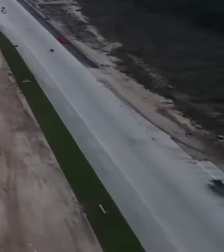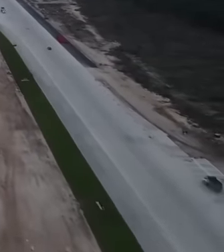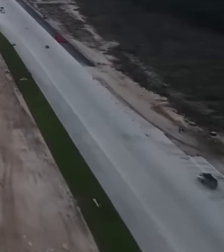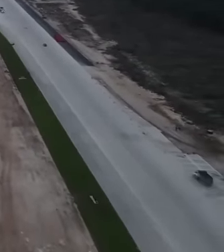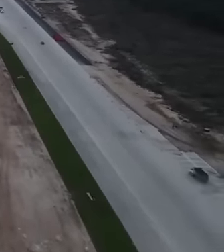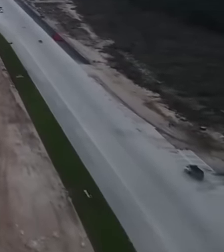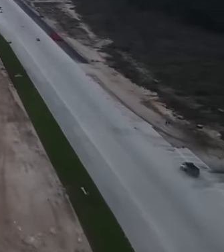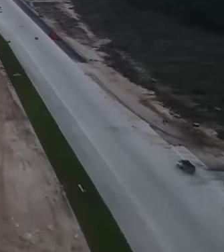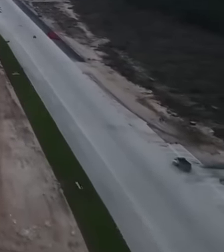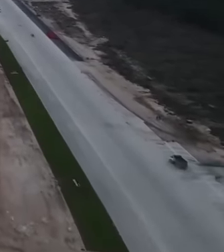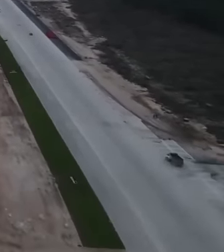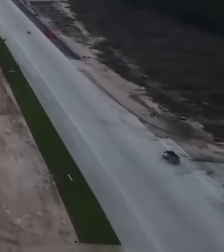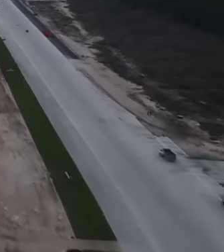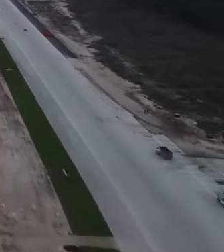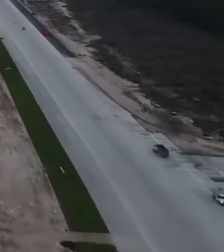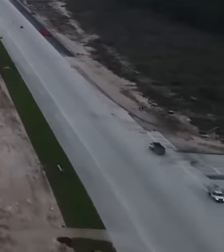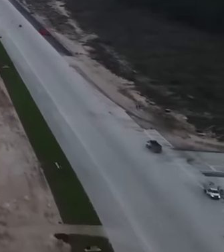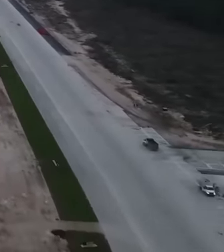ya están en otra obra,